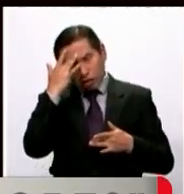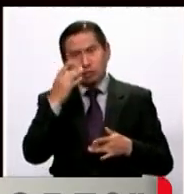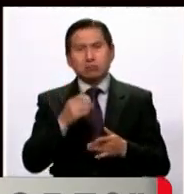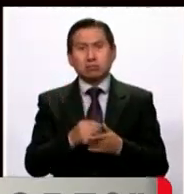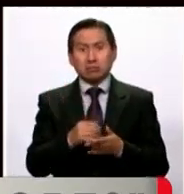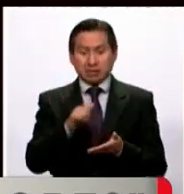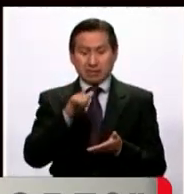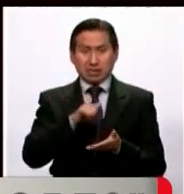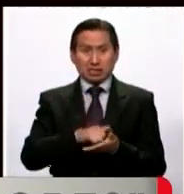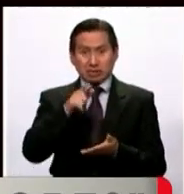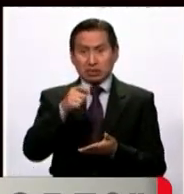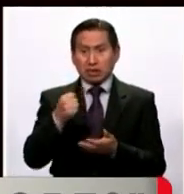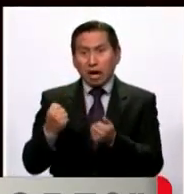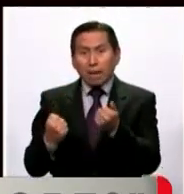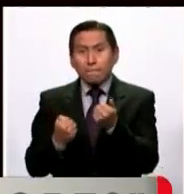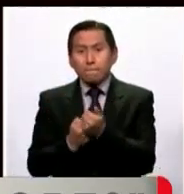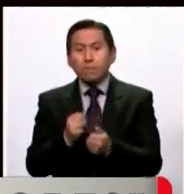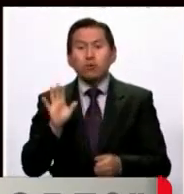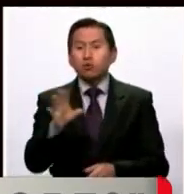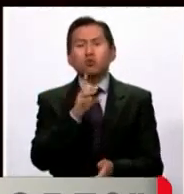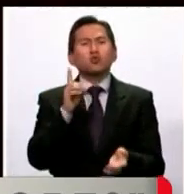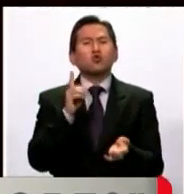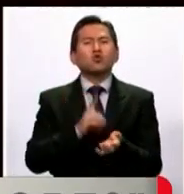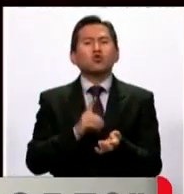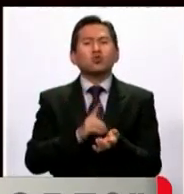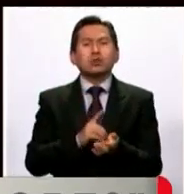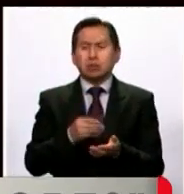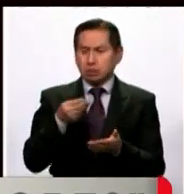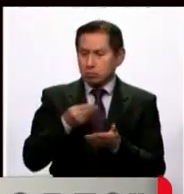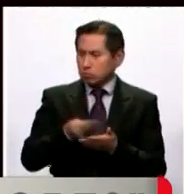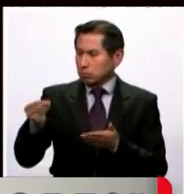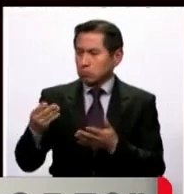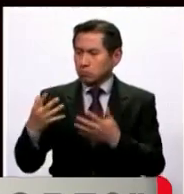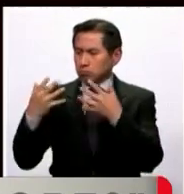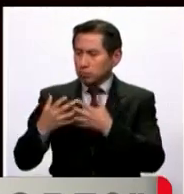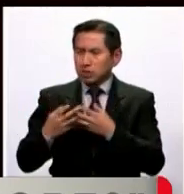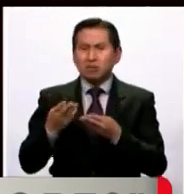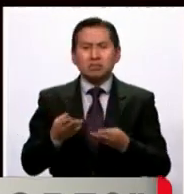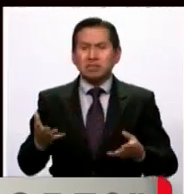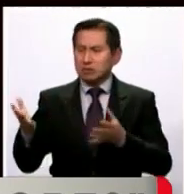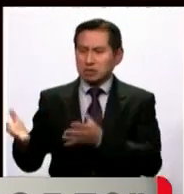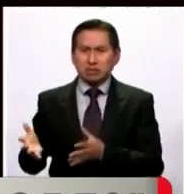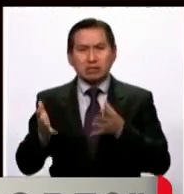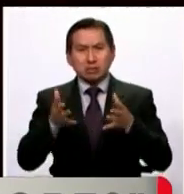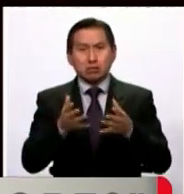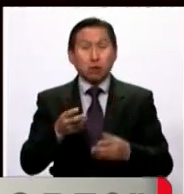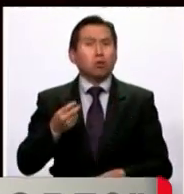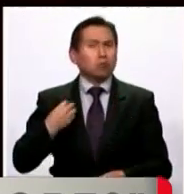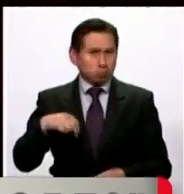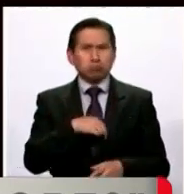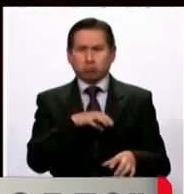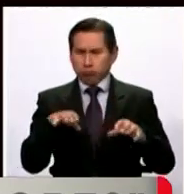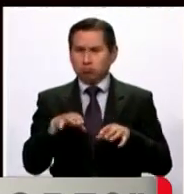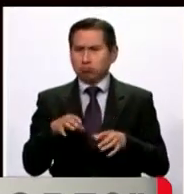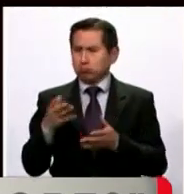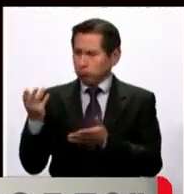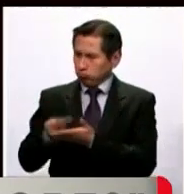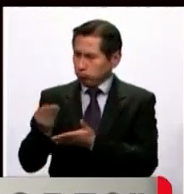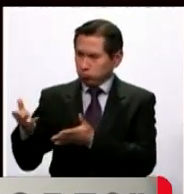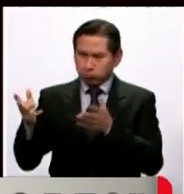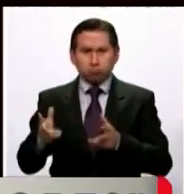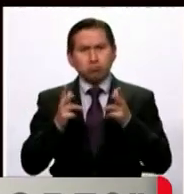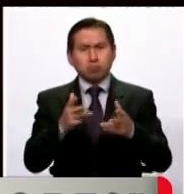Para eso hay que apoyar a los médicos y comprar equipos e insumos. Lo estamos haciendo y vamos